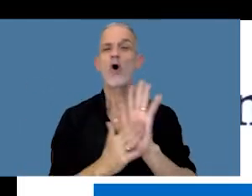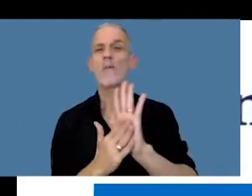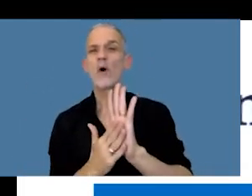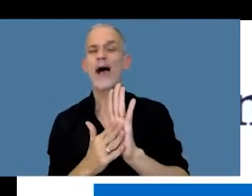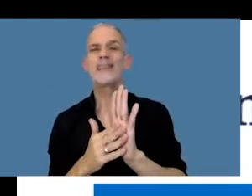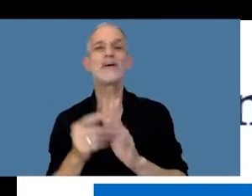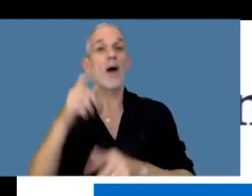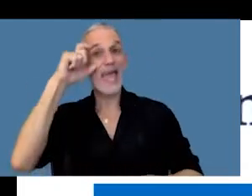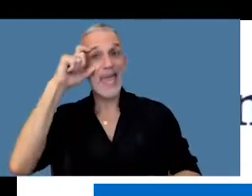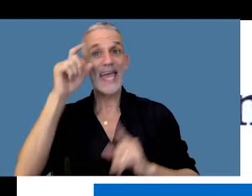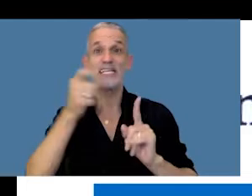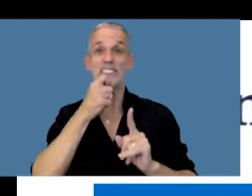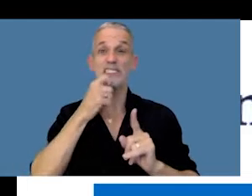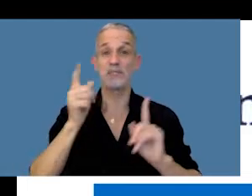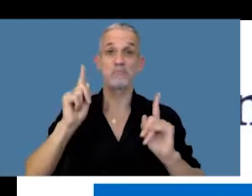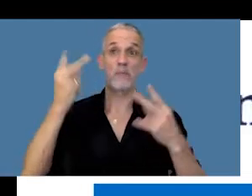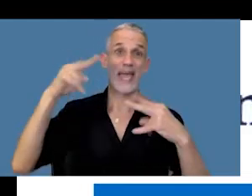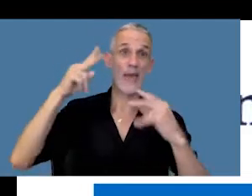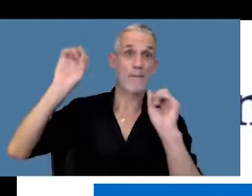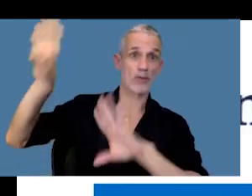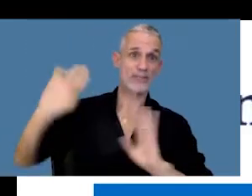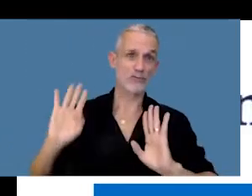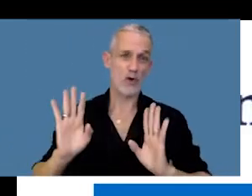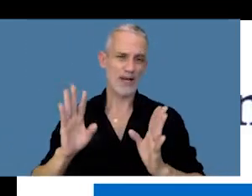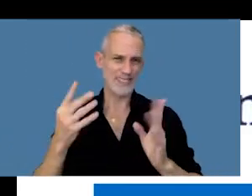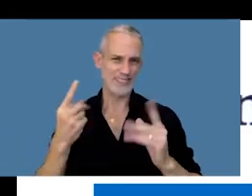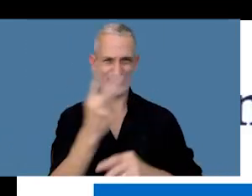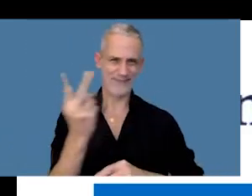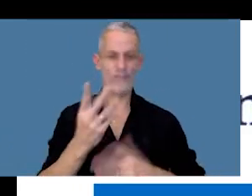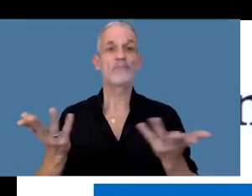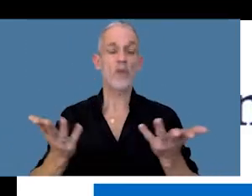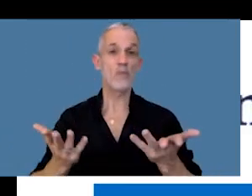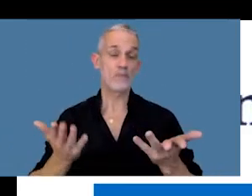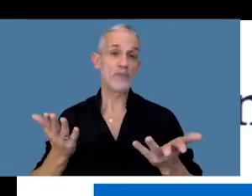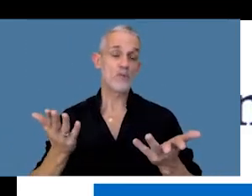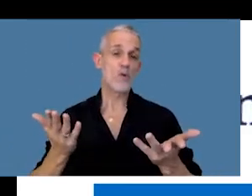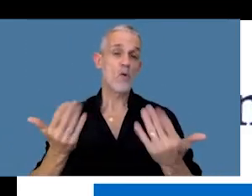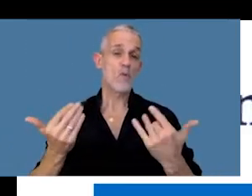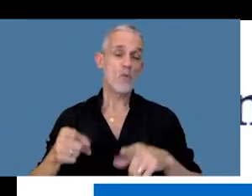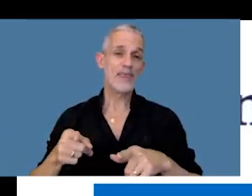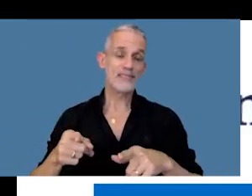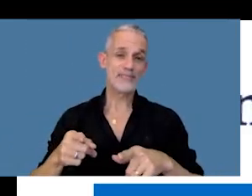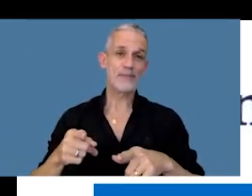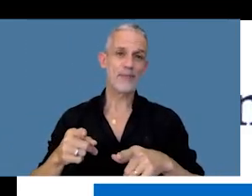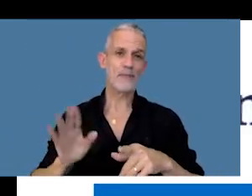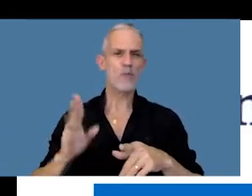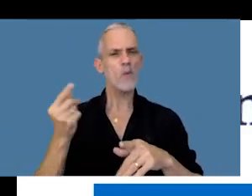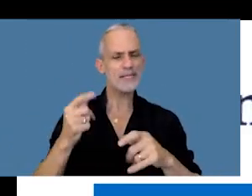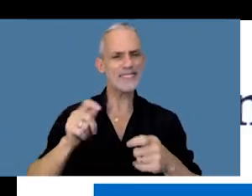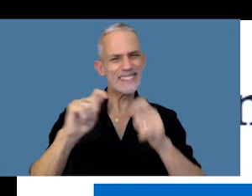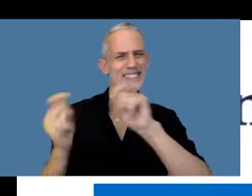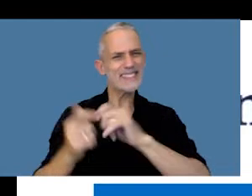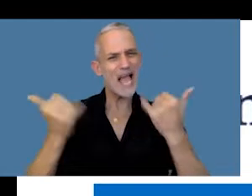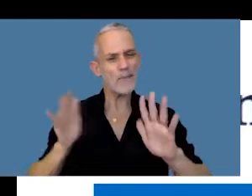clase E si realiza exportaciones. Acá vamos a tener en cuenta también que, bueno, hubo ciertas transformaciones.